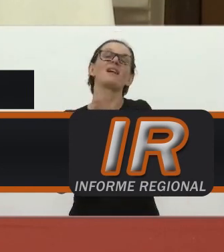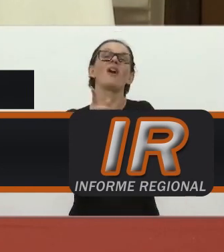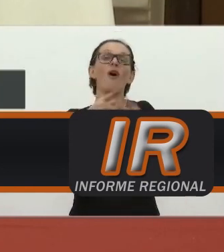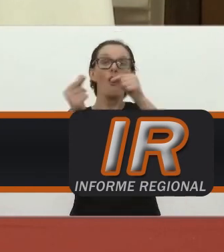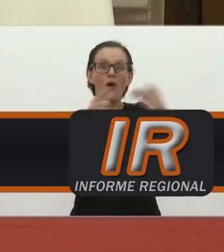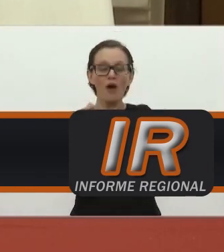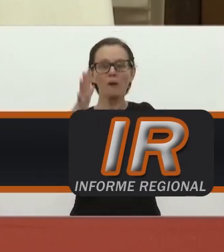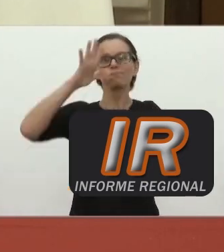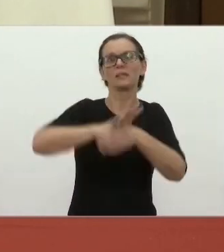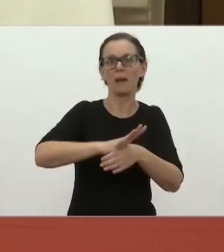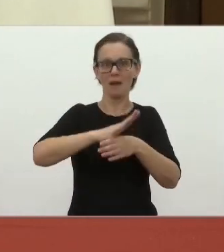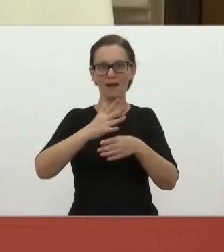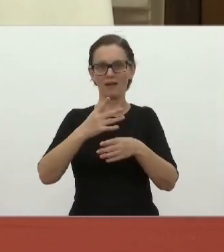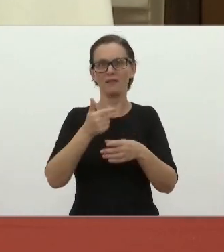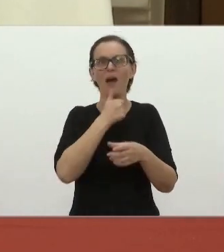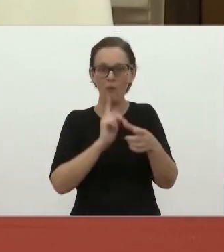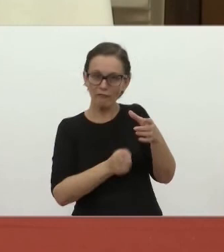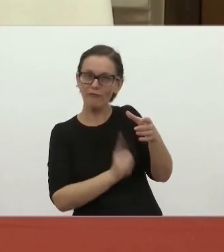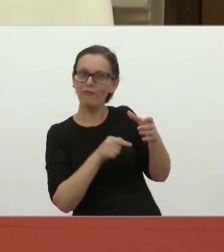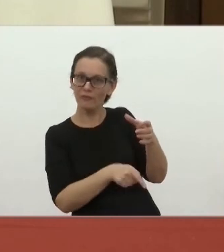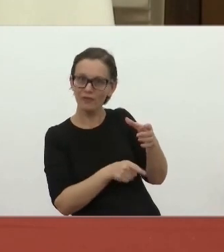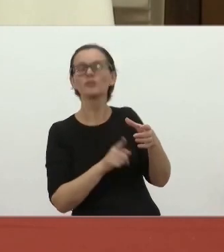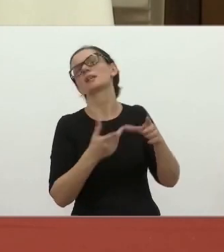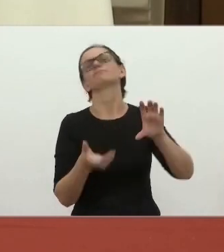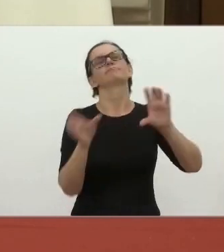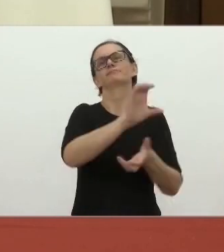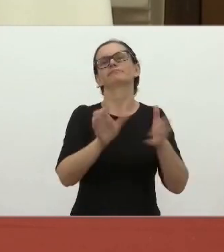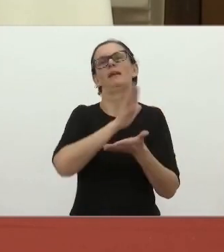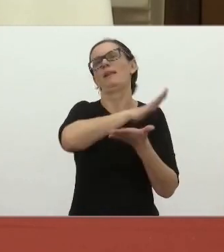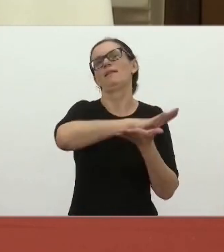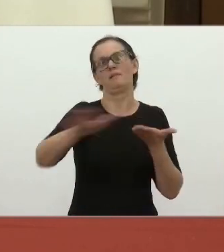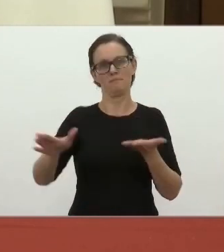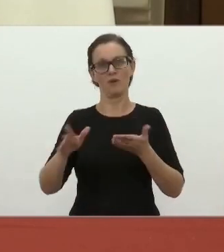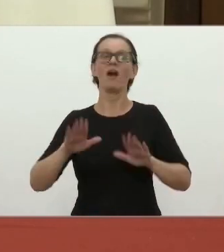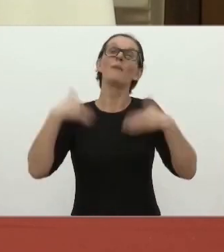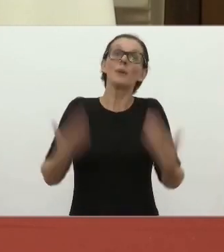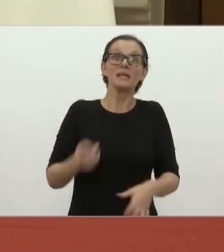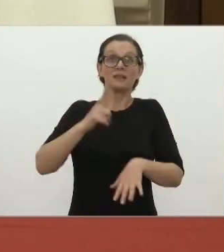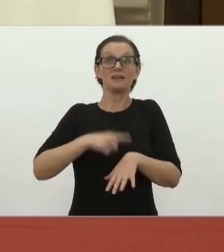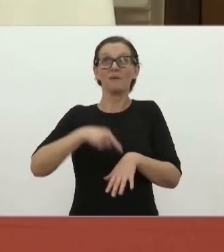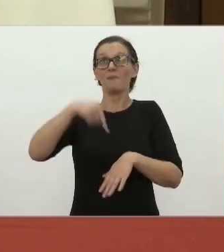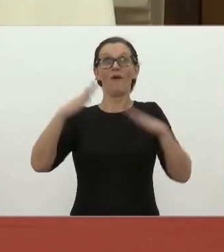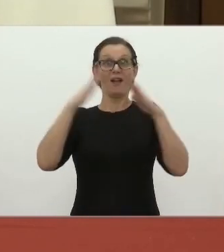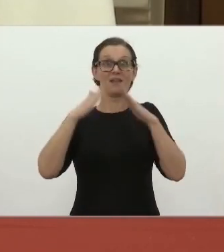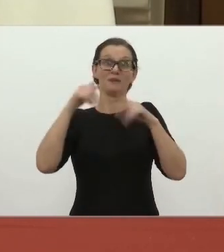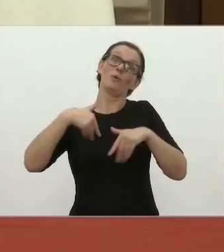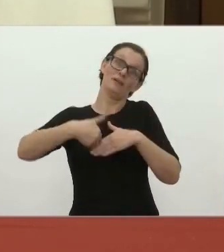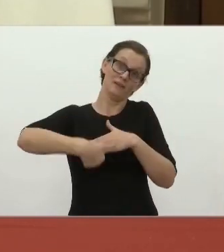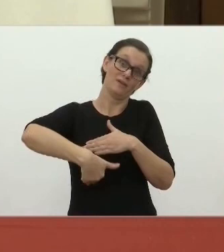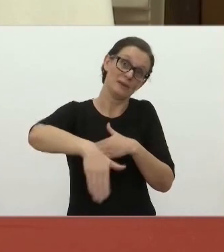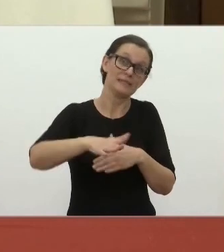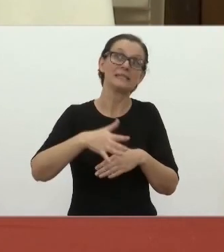algún recipiente que no estamos viendo. Entonces, aprovechemos el tiempo que tenemos en el hogar porque nos queda un tiempo, por lo menos un